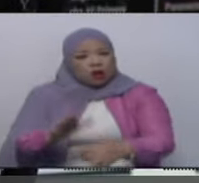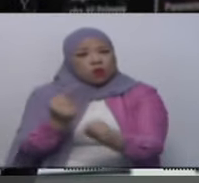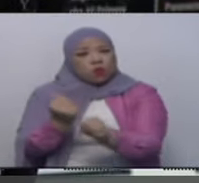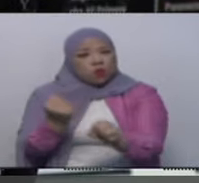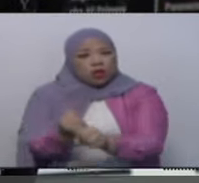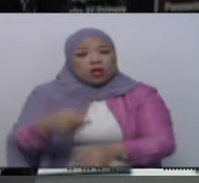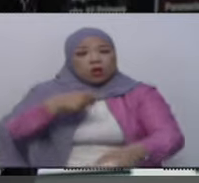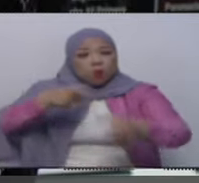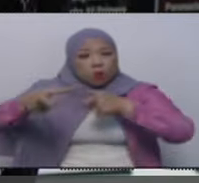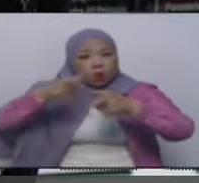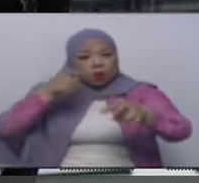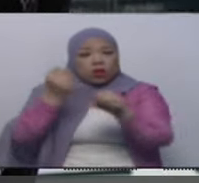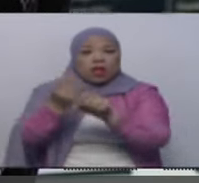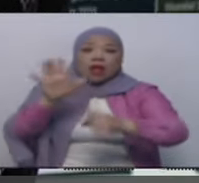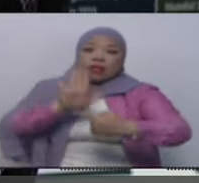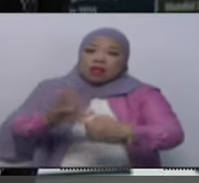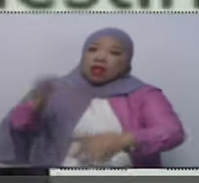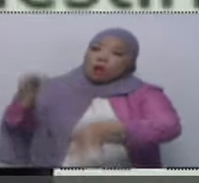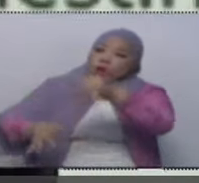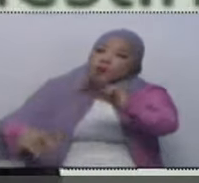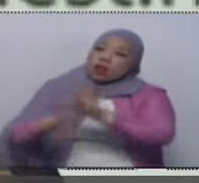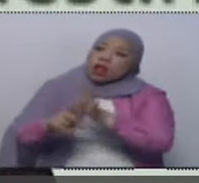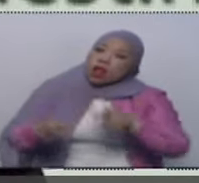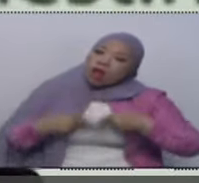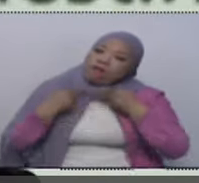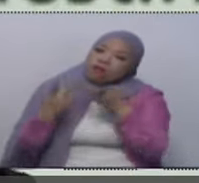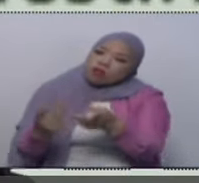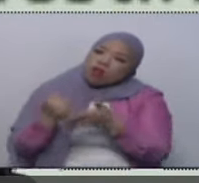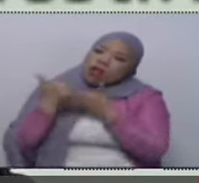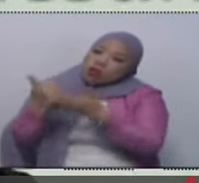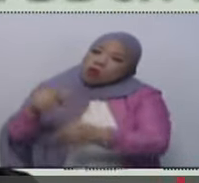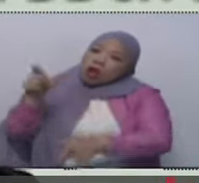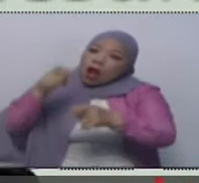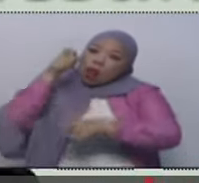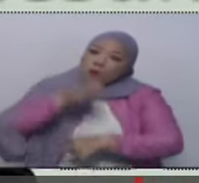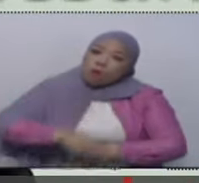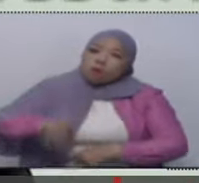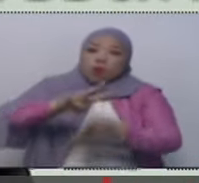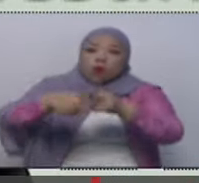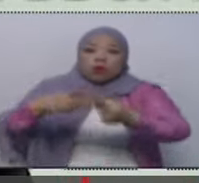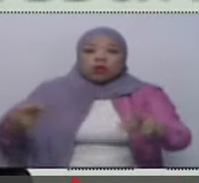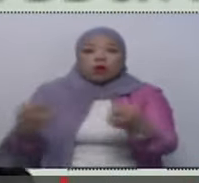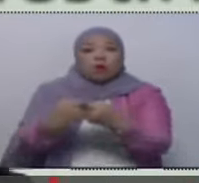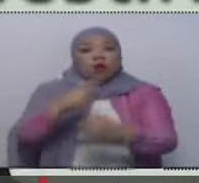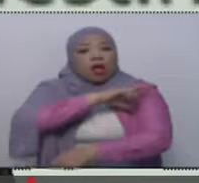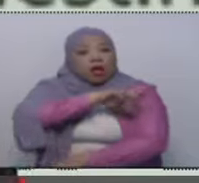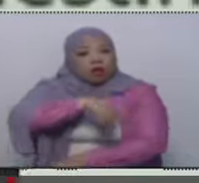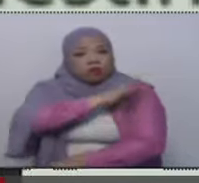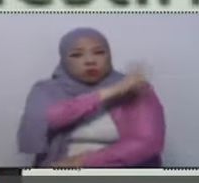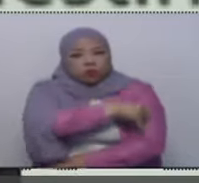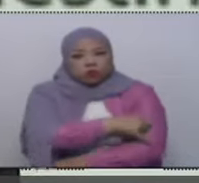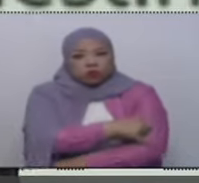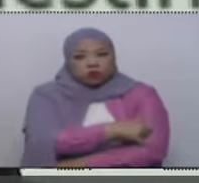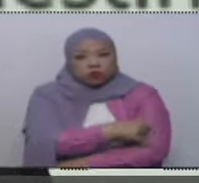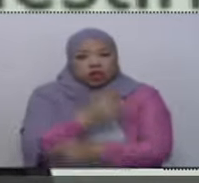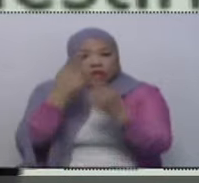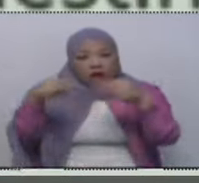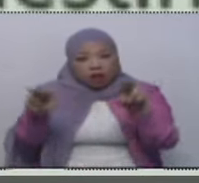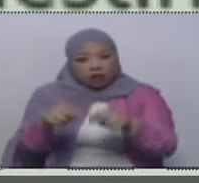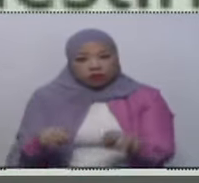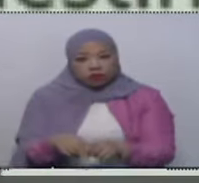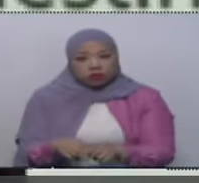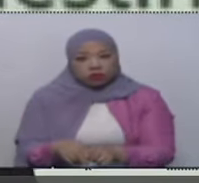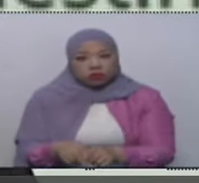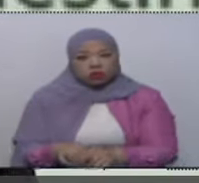Consejo de Seguridad debe demostrar la voluntad y establezca el cese de fuego en Palestina y en Líbano.